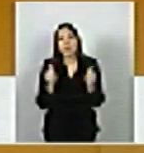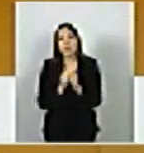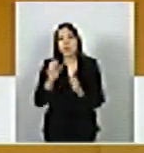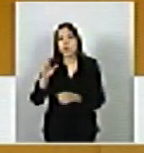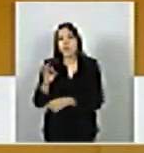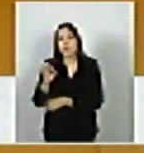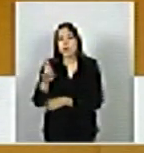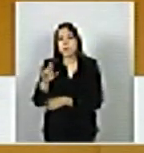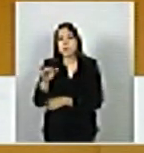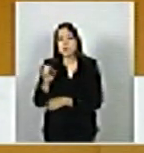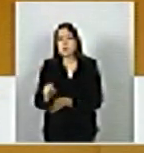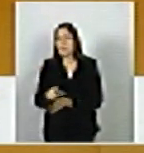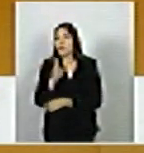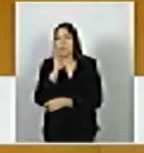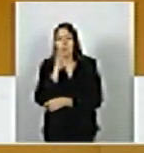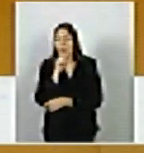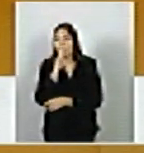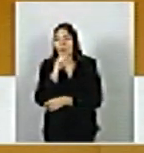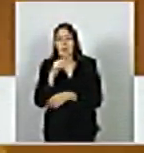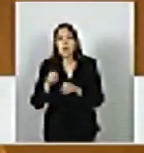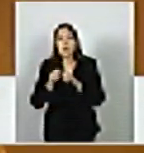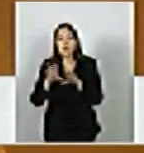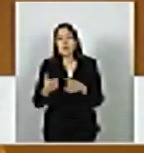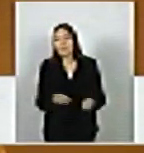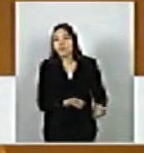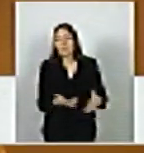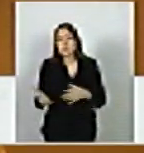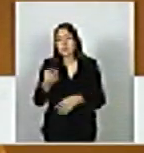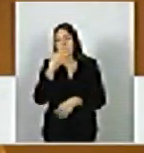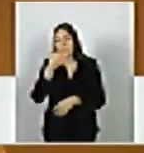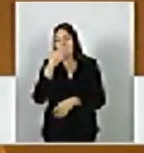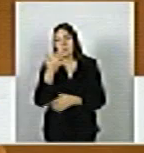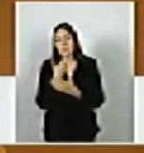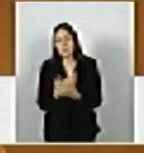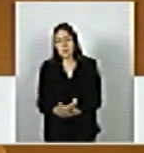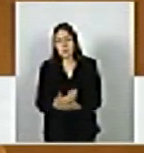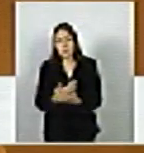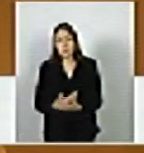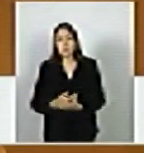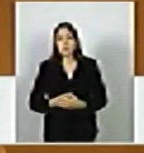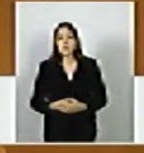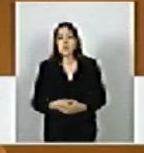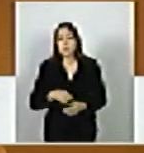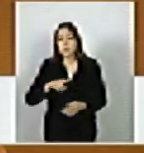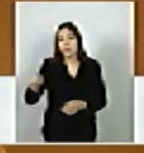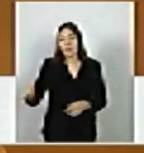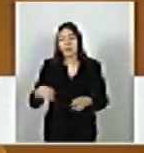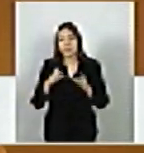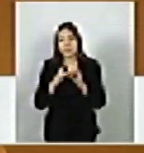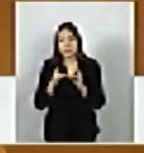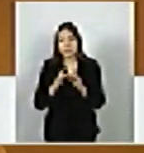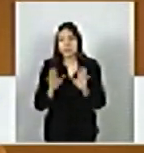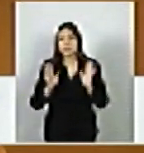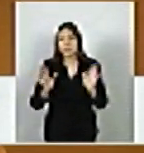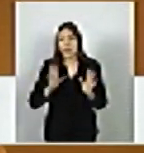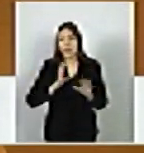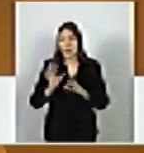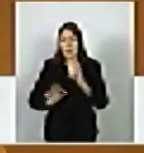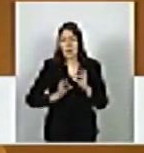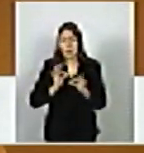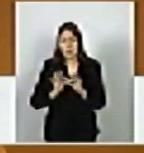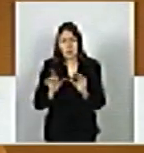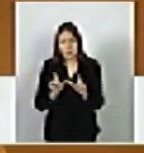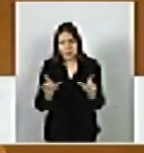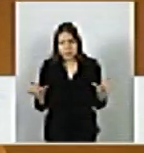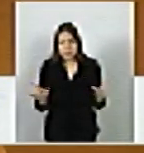no había podido liberar el medicamento. Aunque ellos mencionan que está listo y que es